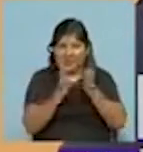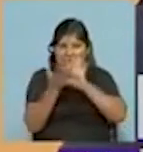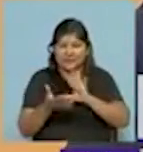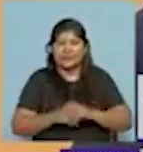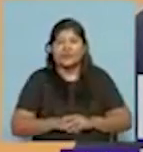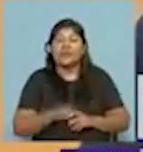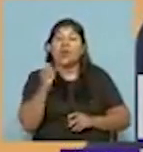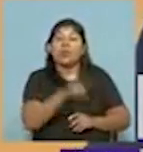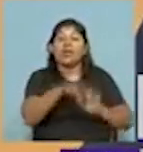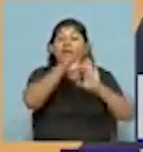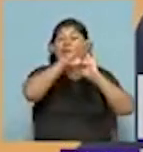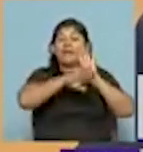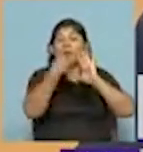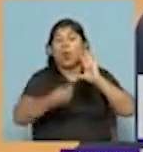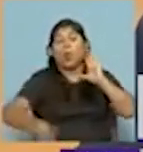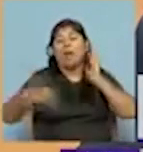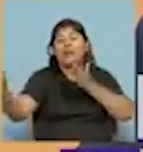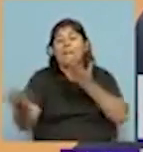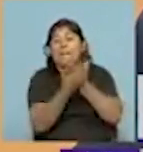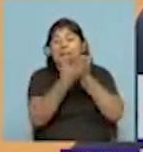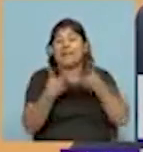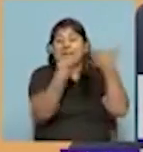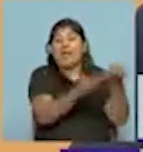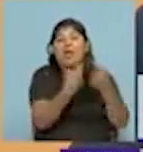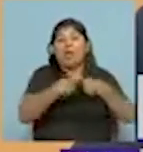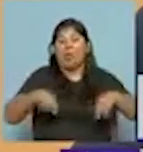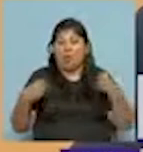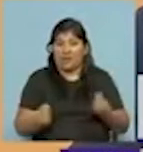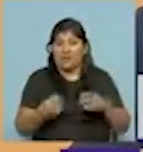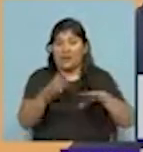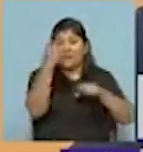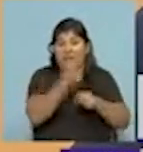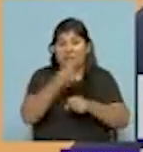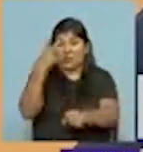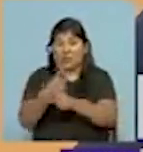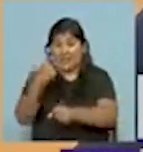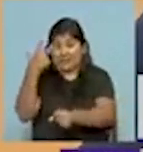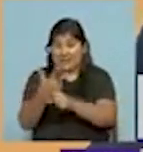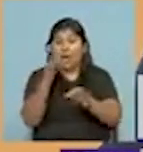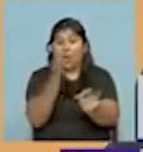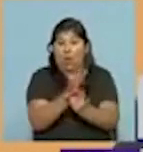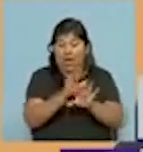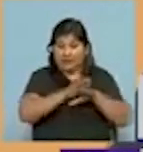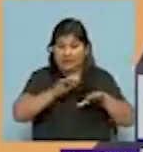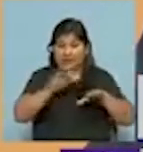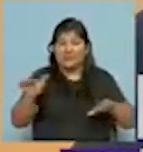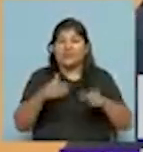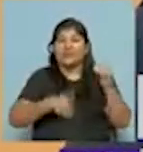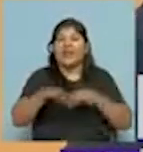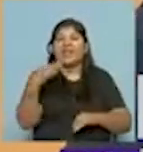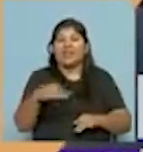inicial primario secundario y terciario los requisitos son documentos el documento tiene que ser el último